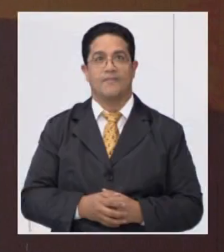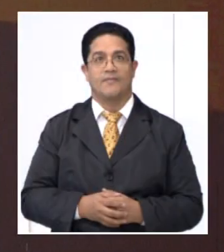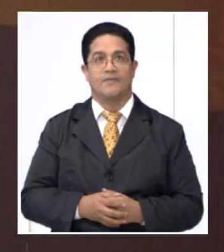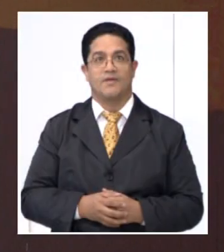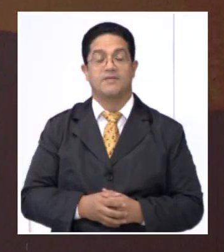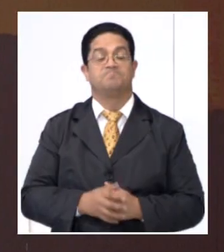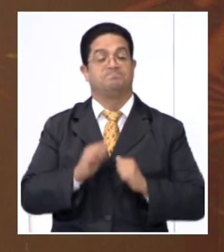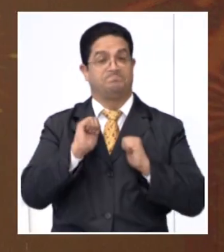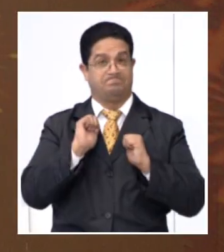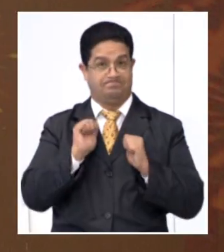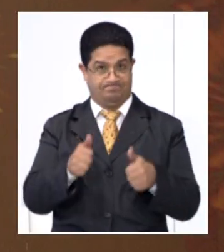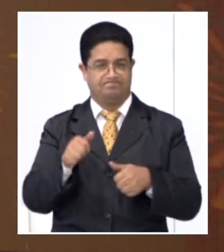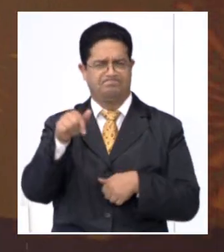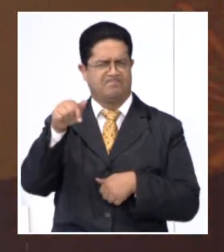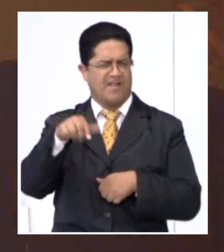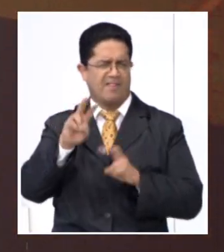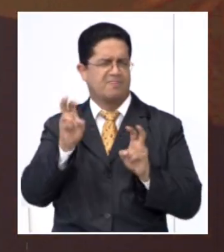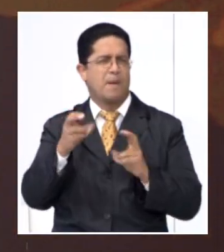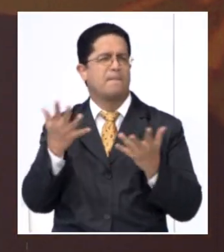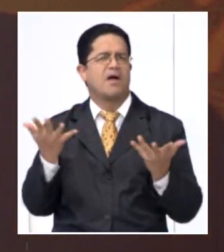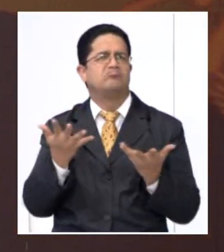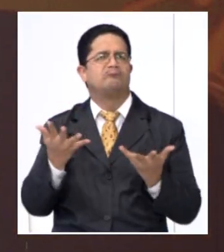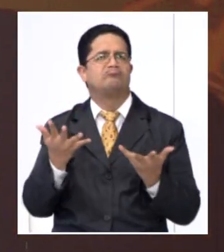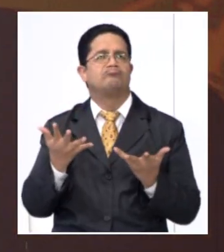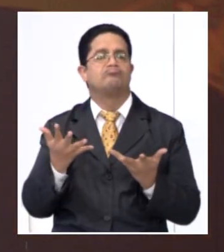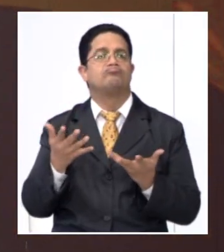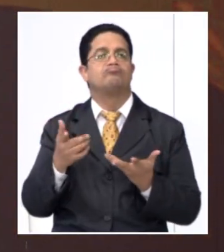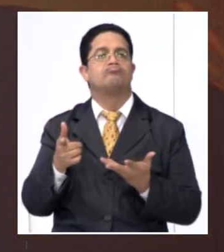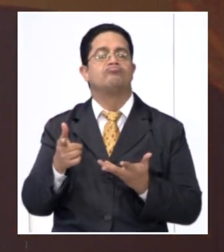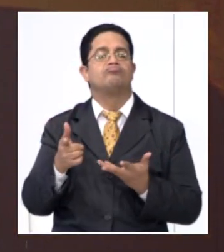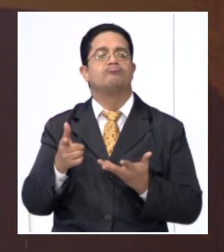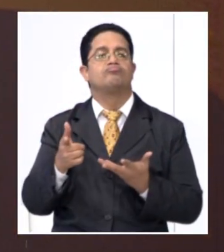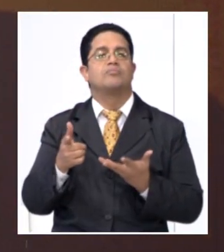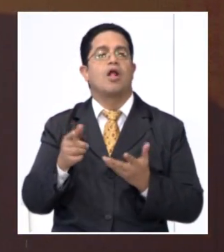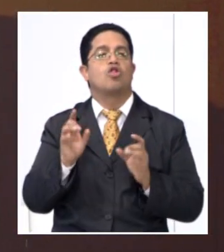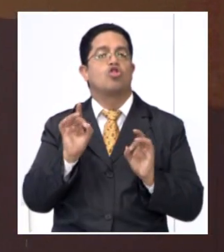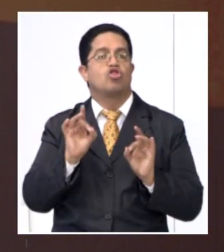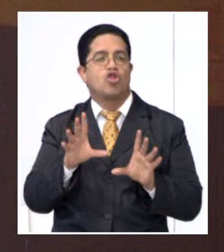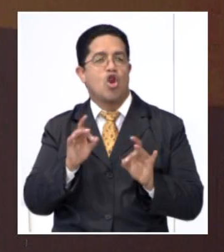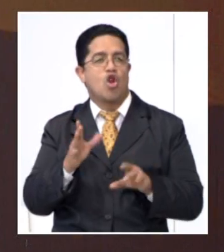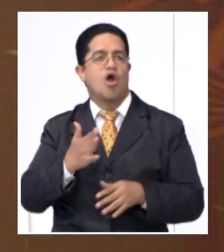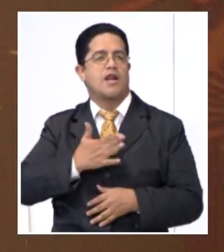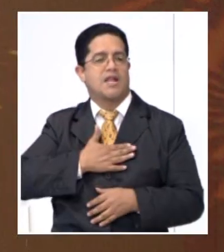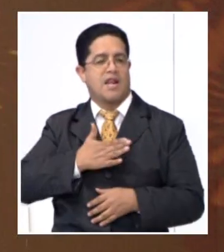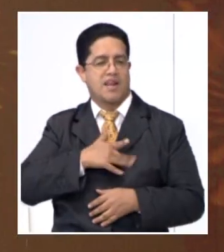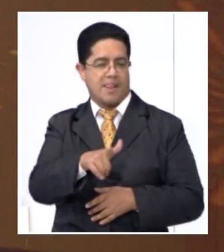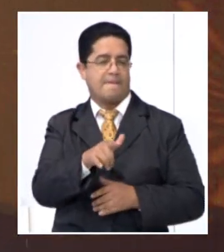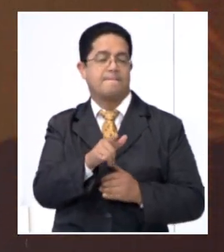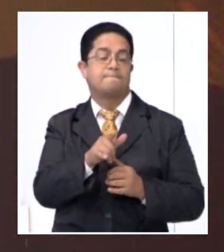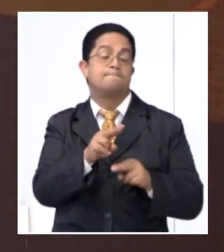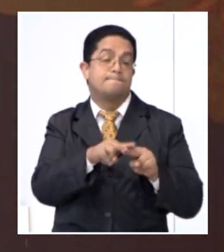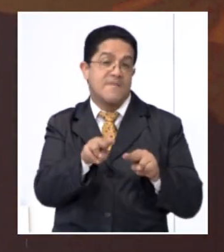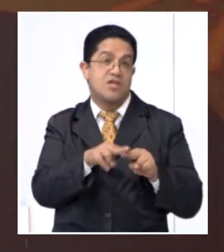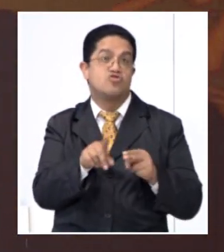Vamos a entrar en materia y en esta oportunidad vamos a hablar sobre las causas del dolor en tórax en los infantes